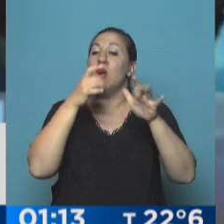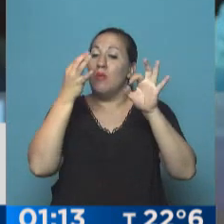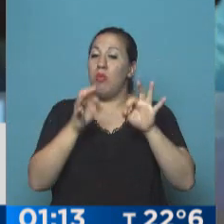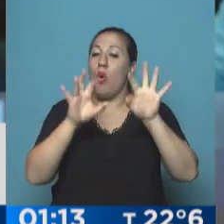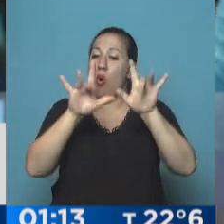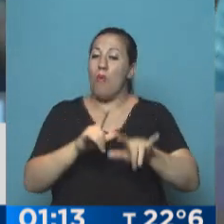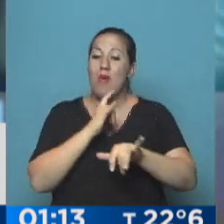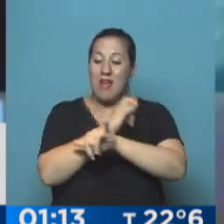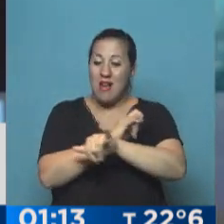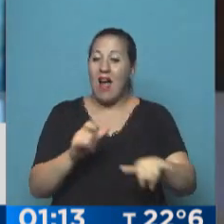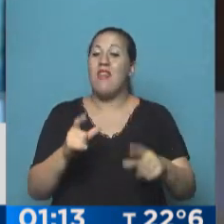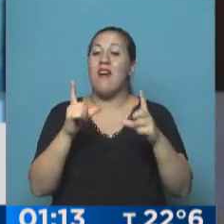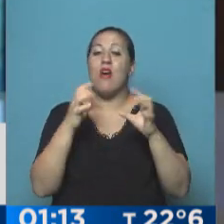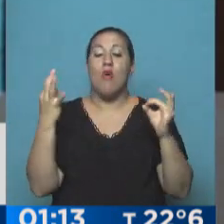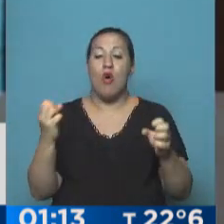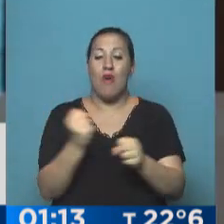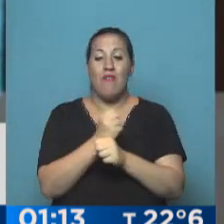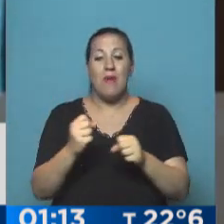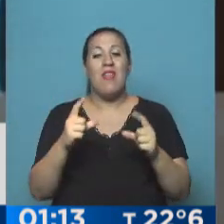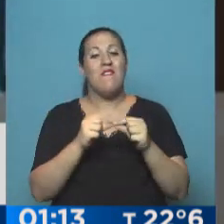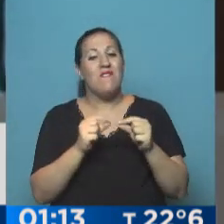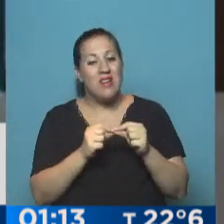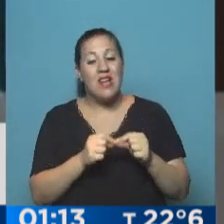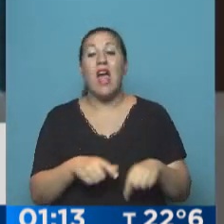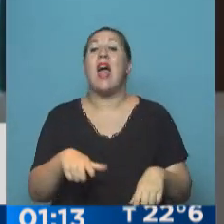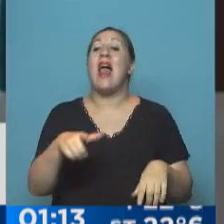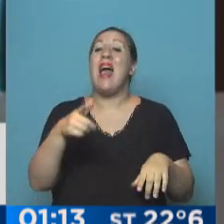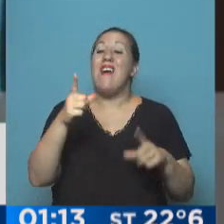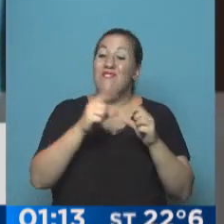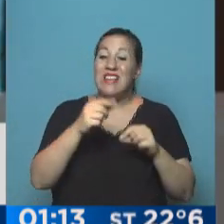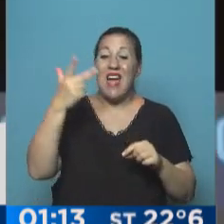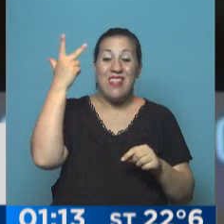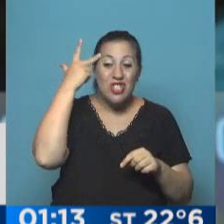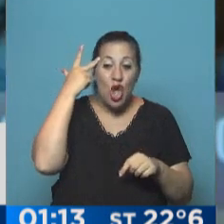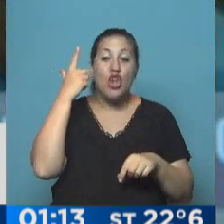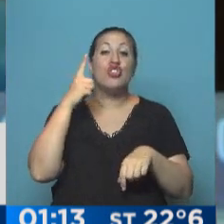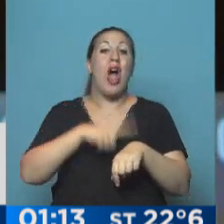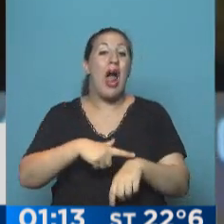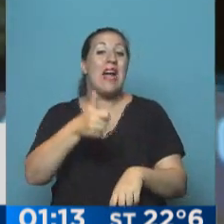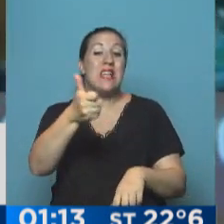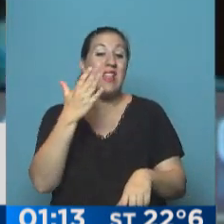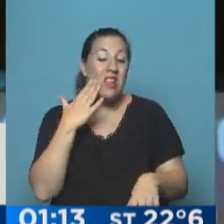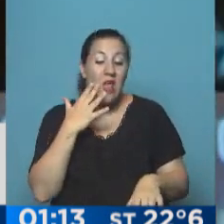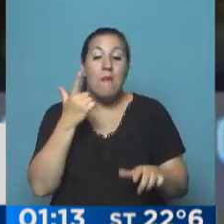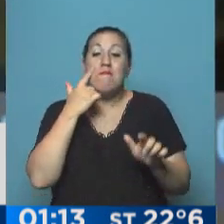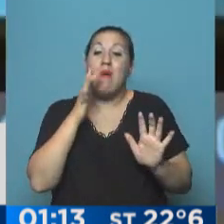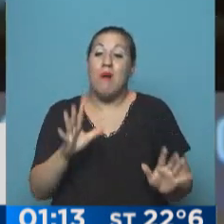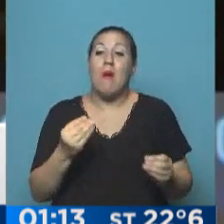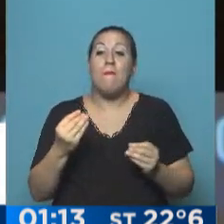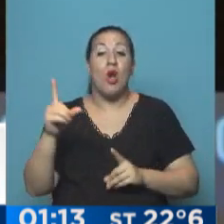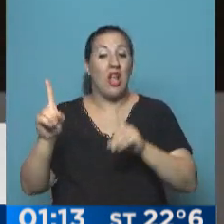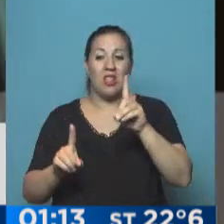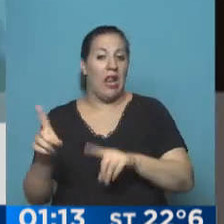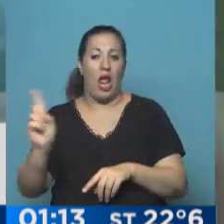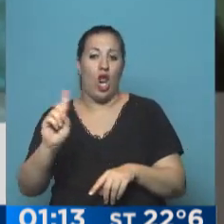que la fecha elegida para 18 a las 18. Pero están veremos, claro. Porque la realidad es que Tinelli y compañía no